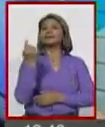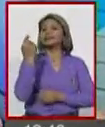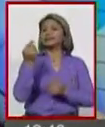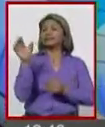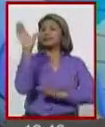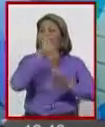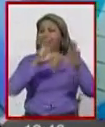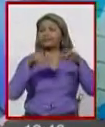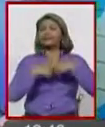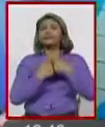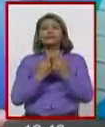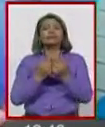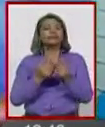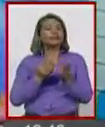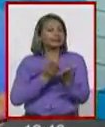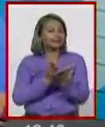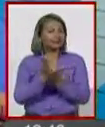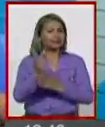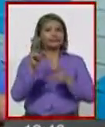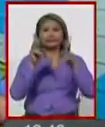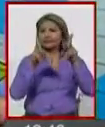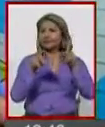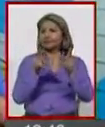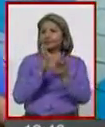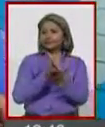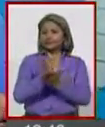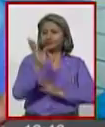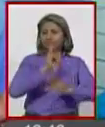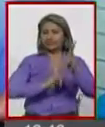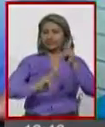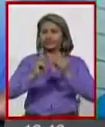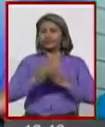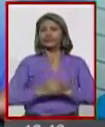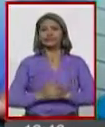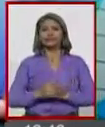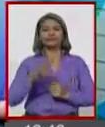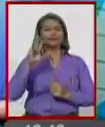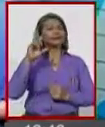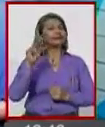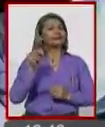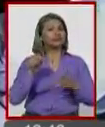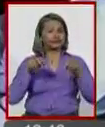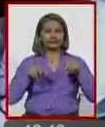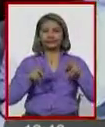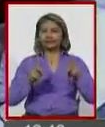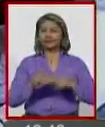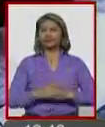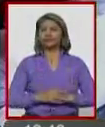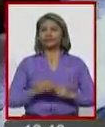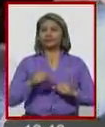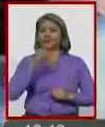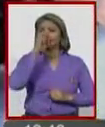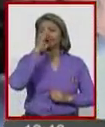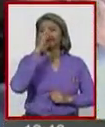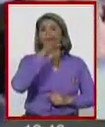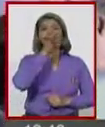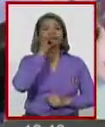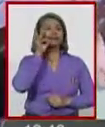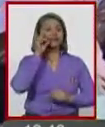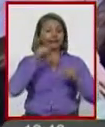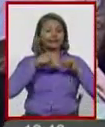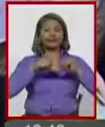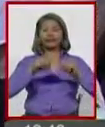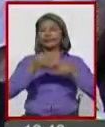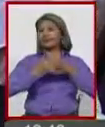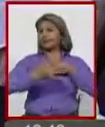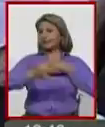solamente está buscando conculcar los derechos de la ciudadanía, los derechos de la población, y eso no lo vamos a permitir. La medida contundente de huelga de hambre aún